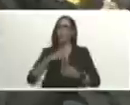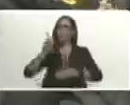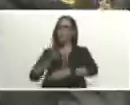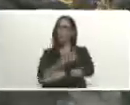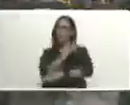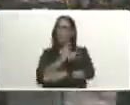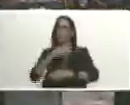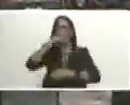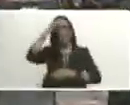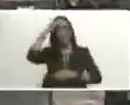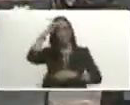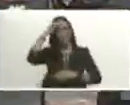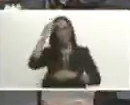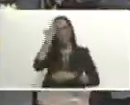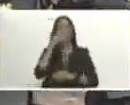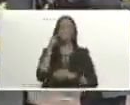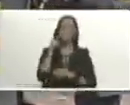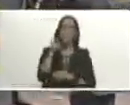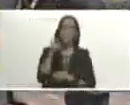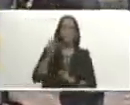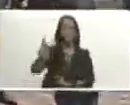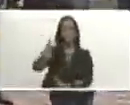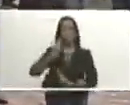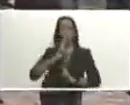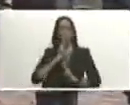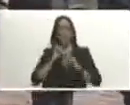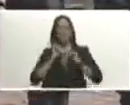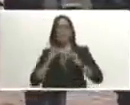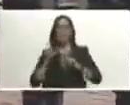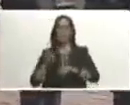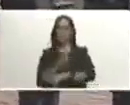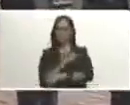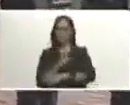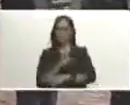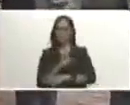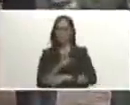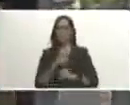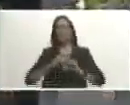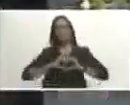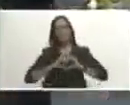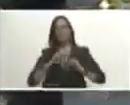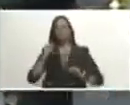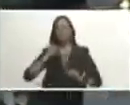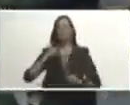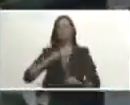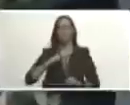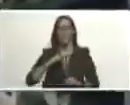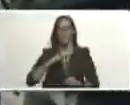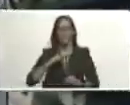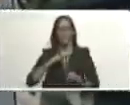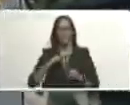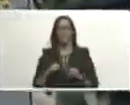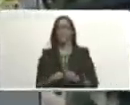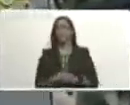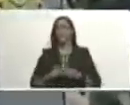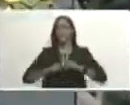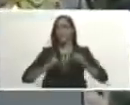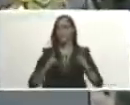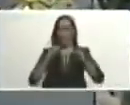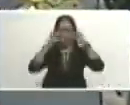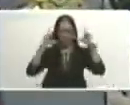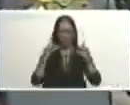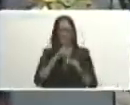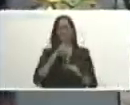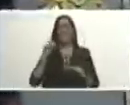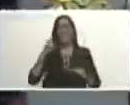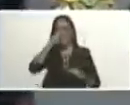padre, ¿eres tú? Y me respondió el mismo Neruda, desde el corazón: sí, soy yo. Pero despierto cada